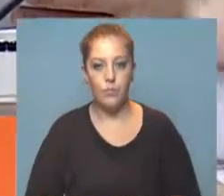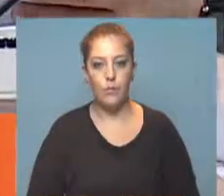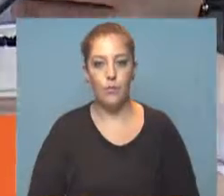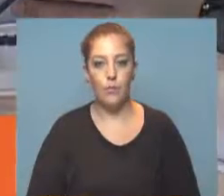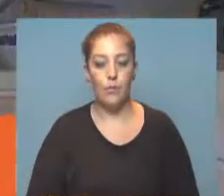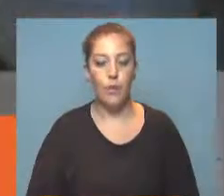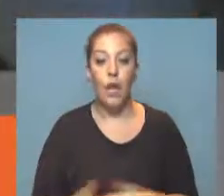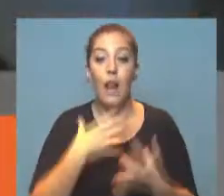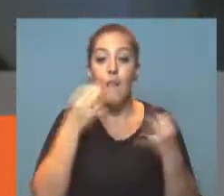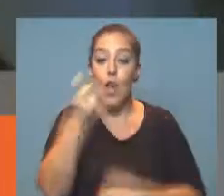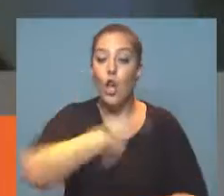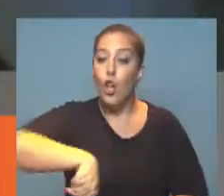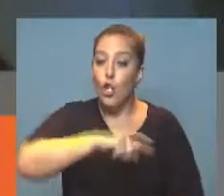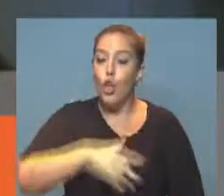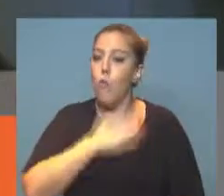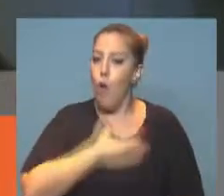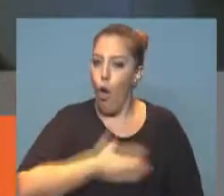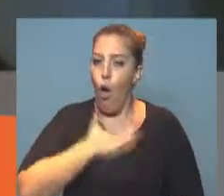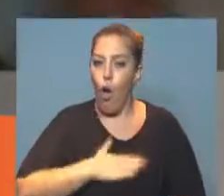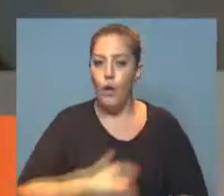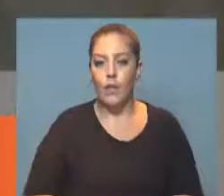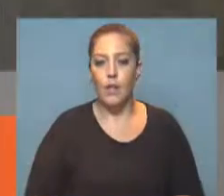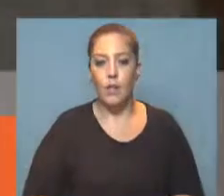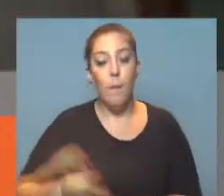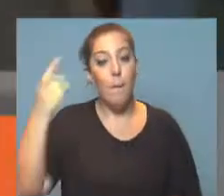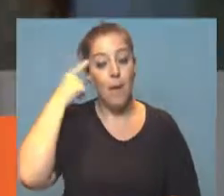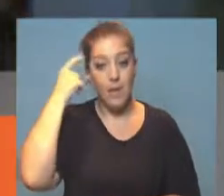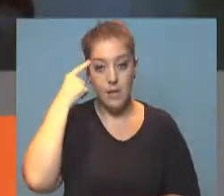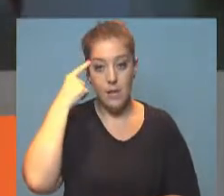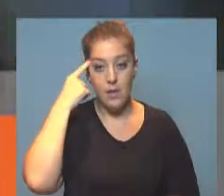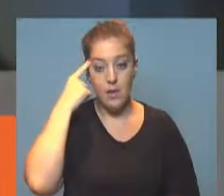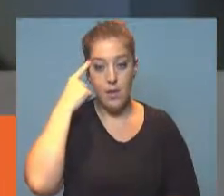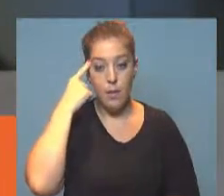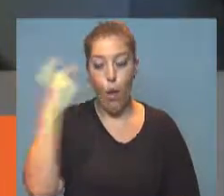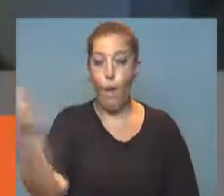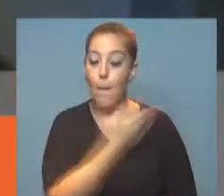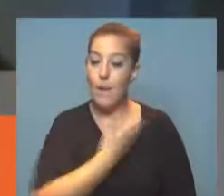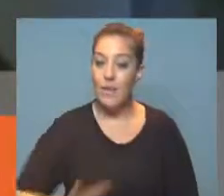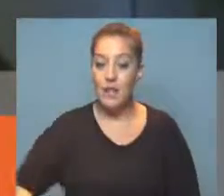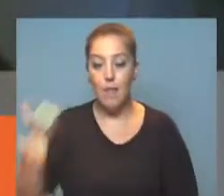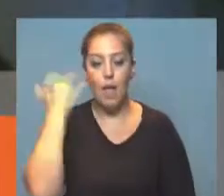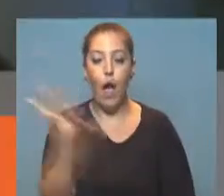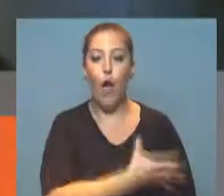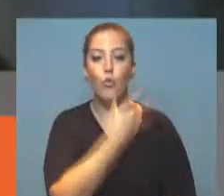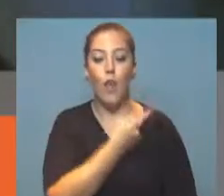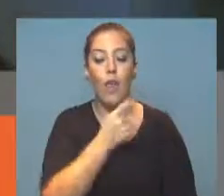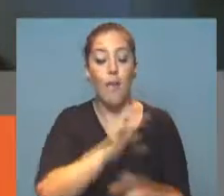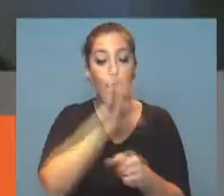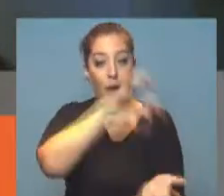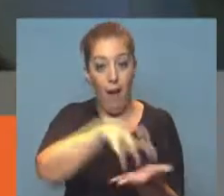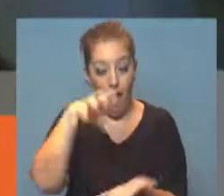la verdad que nosotros estamos muy satisfechos creemos que la presidencia y las autoridades de la cámara